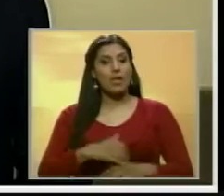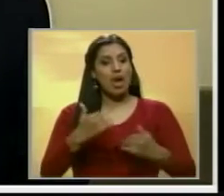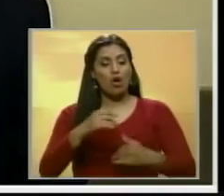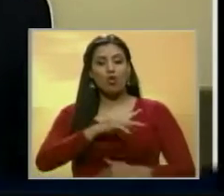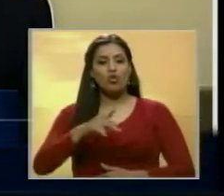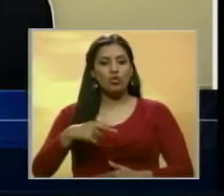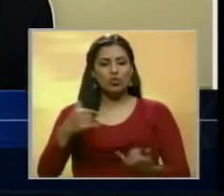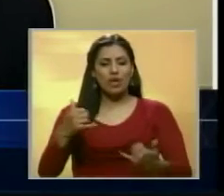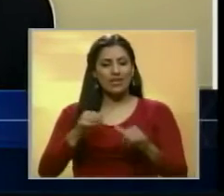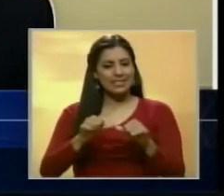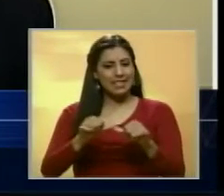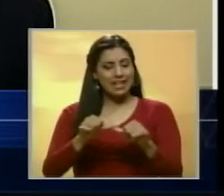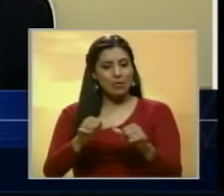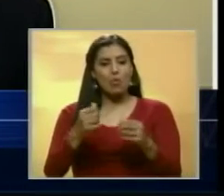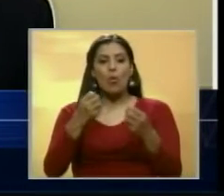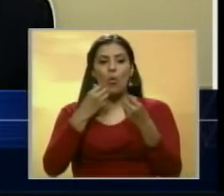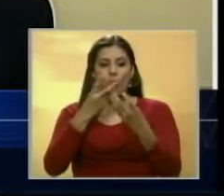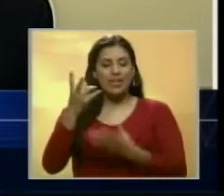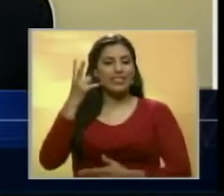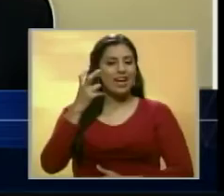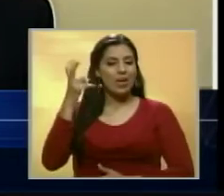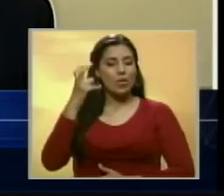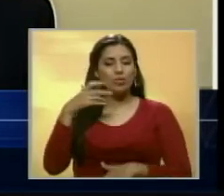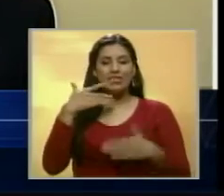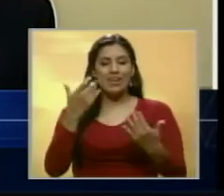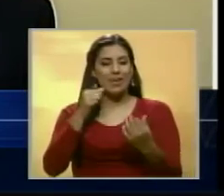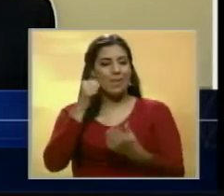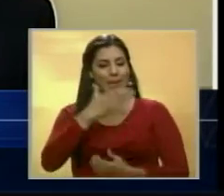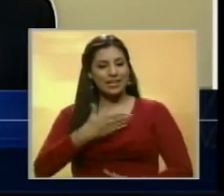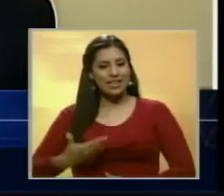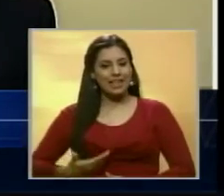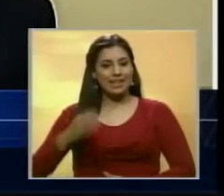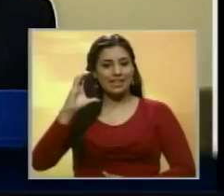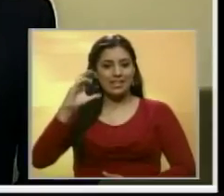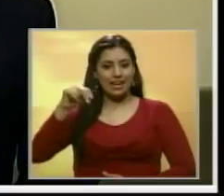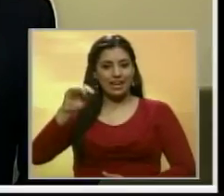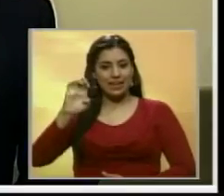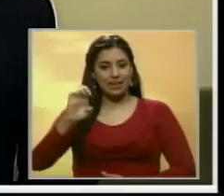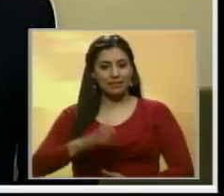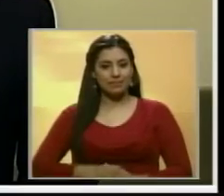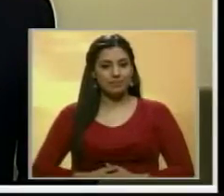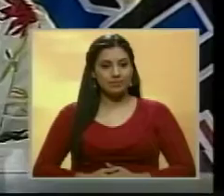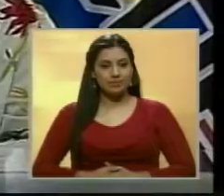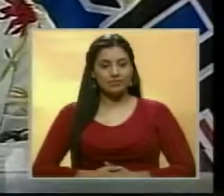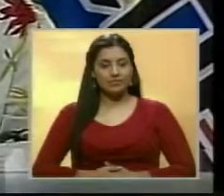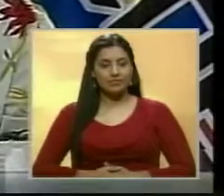nosotros ahora a continuación a escuchar el anuncio de la presidenta del CNE.